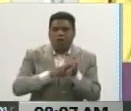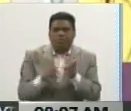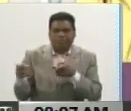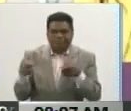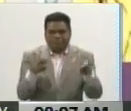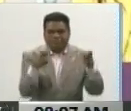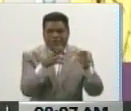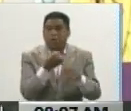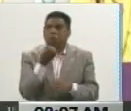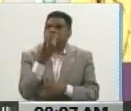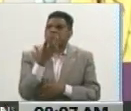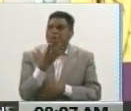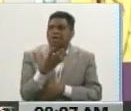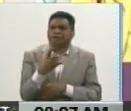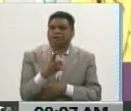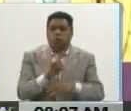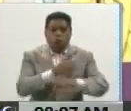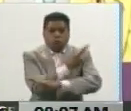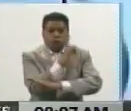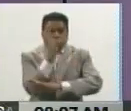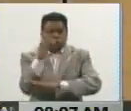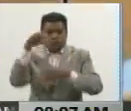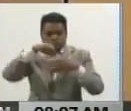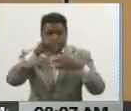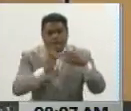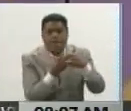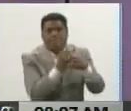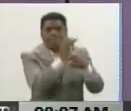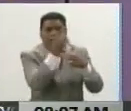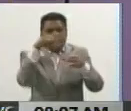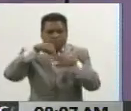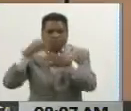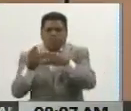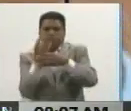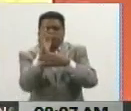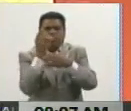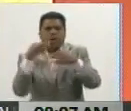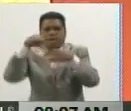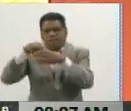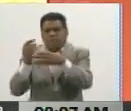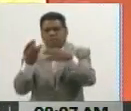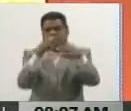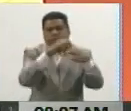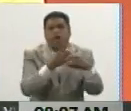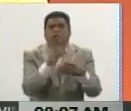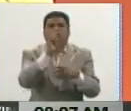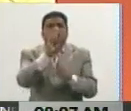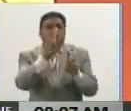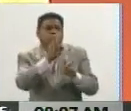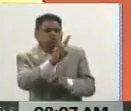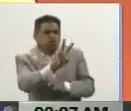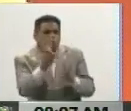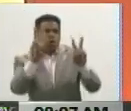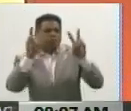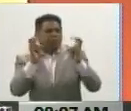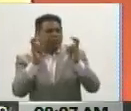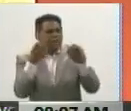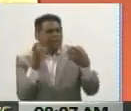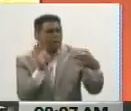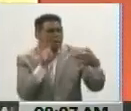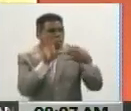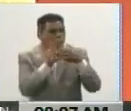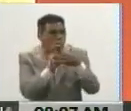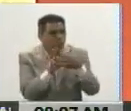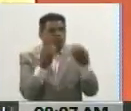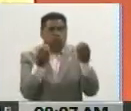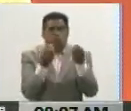el tema de la reforestación, que también se había planteado algo y ustedes están ya sumados, sí, a ese compromiso. Esos son dos temas que van asociados, porque la manera como la Misión Árbol